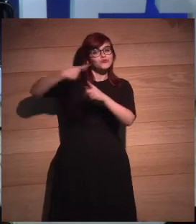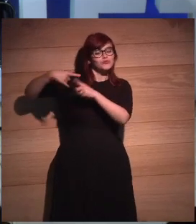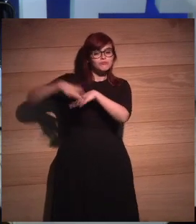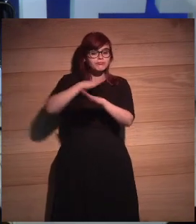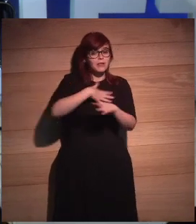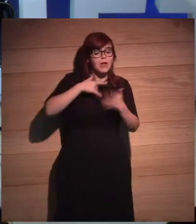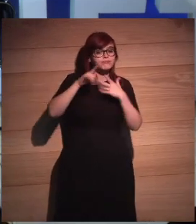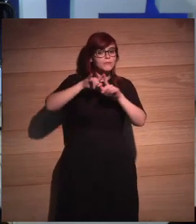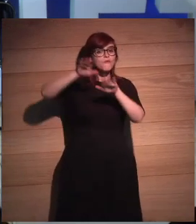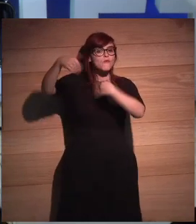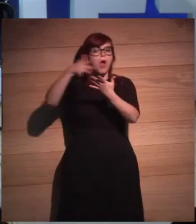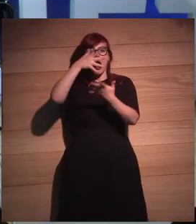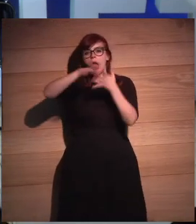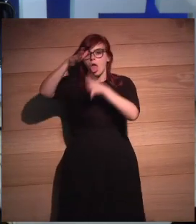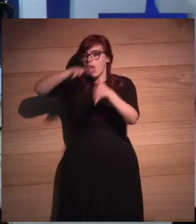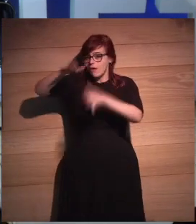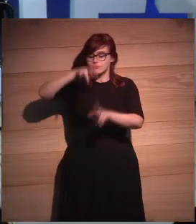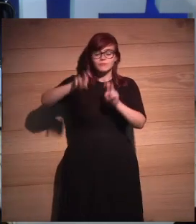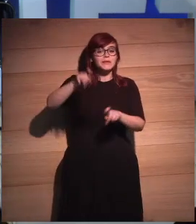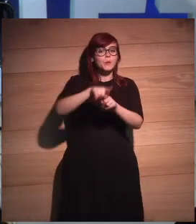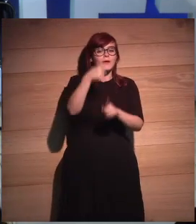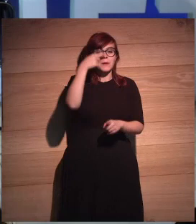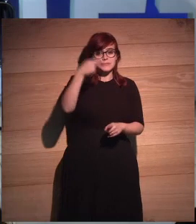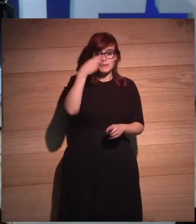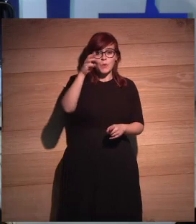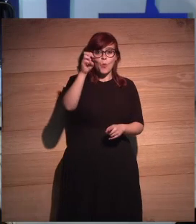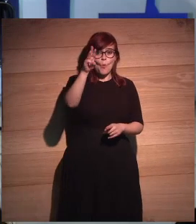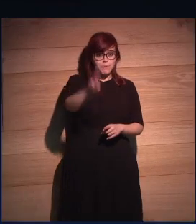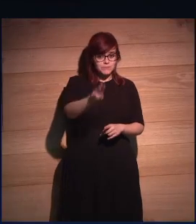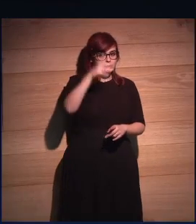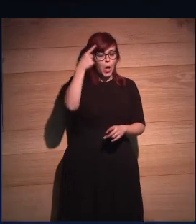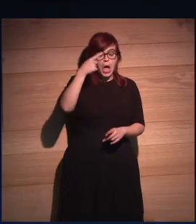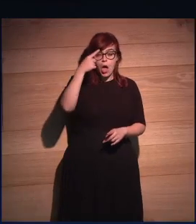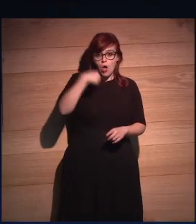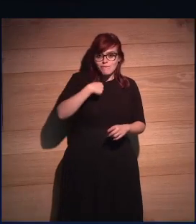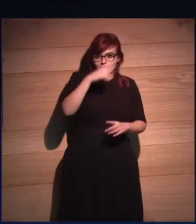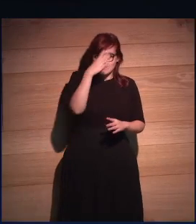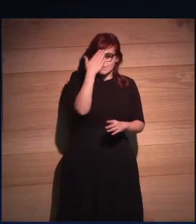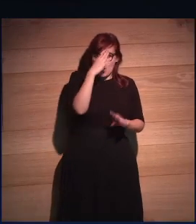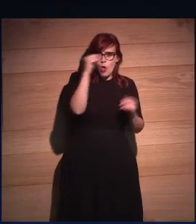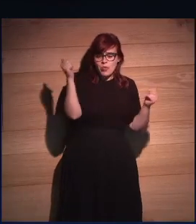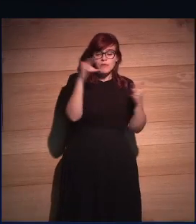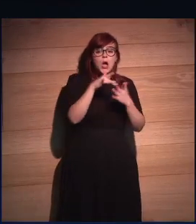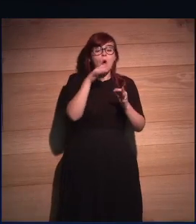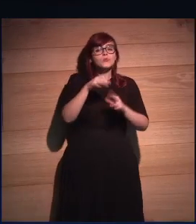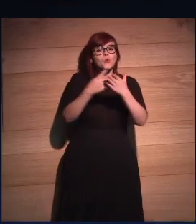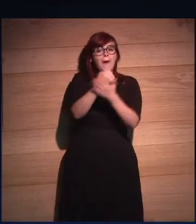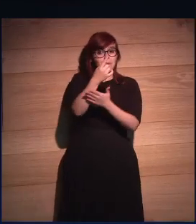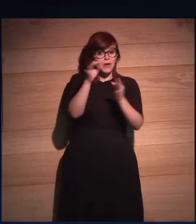a Internet. Súper interesante esto que dices del web, que yo había olvidado completamente, porque antes has enseñado un